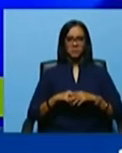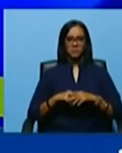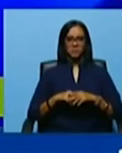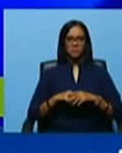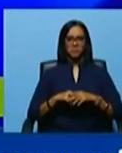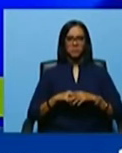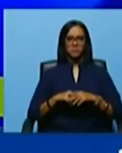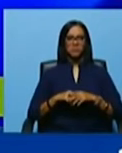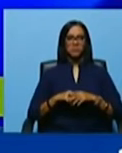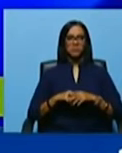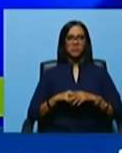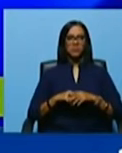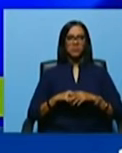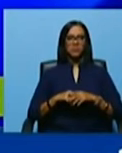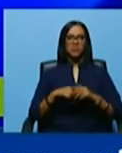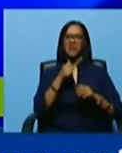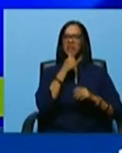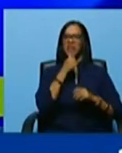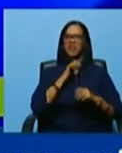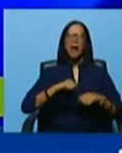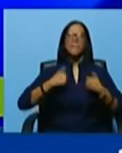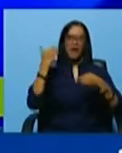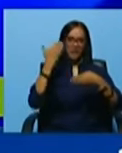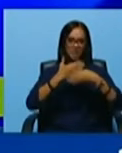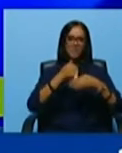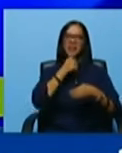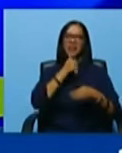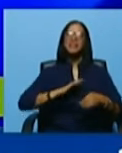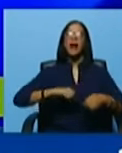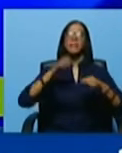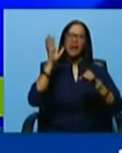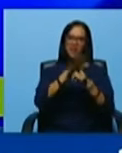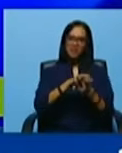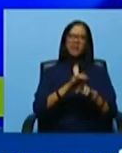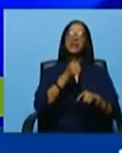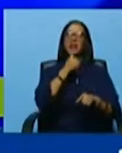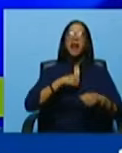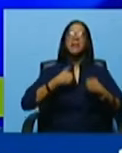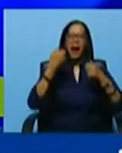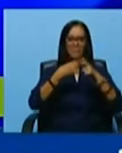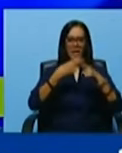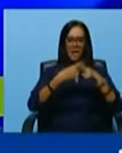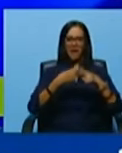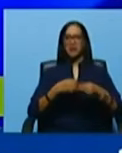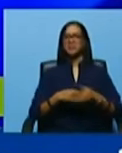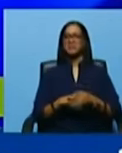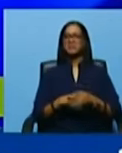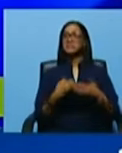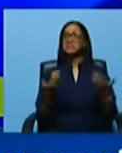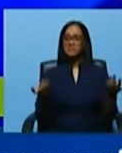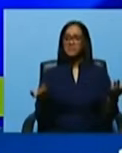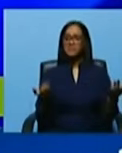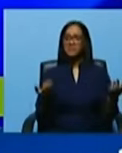expresidente del gobierno español Rodríguez zapatero con el embajador de de España delante en territorio español que era la embajada de